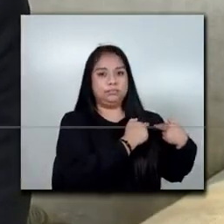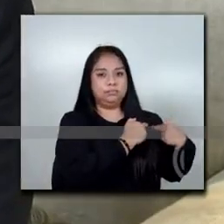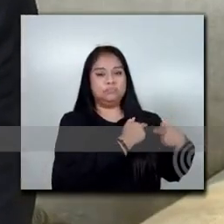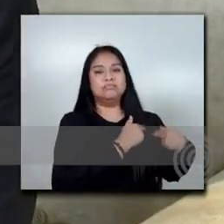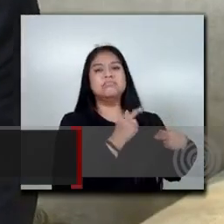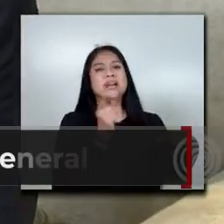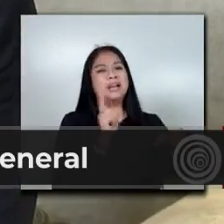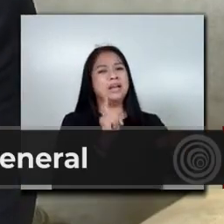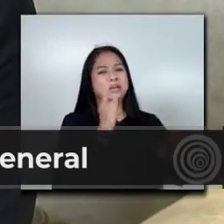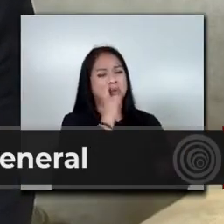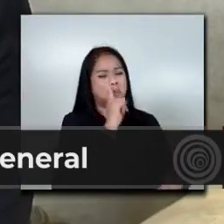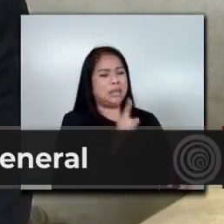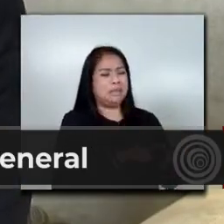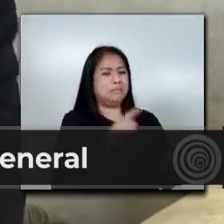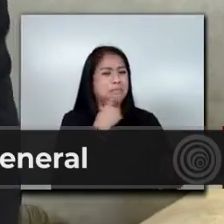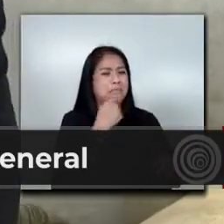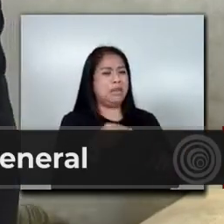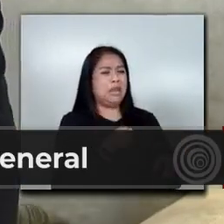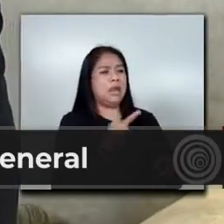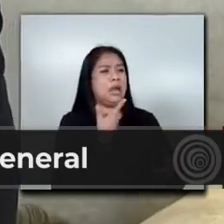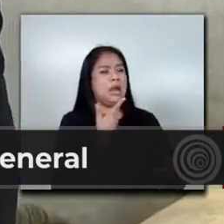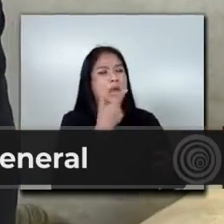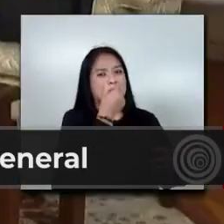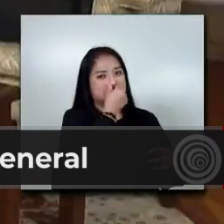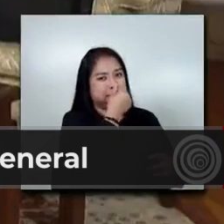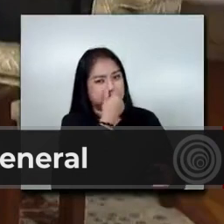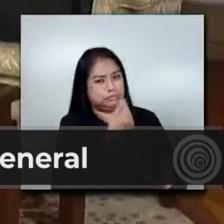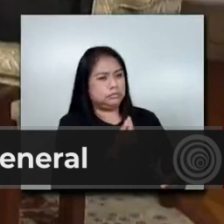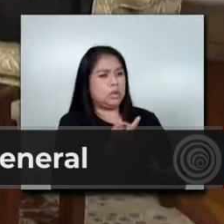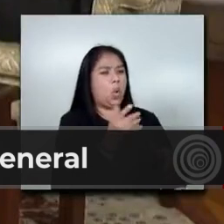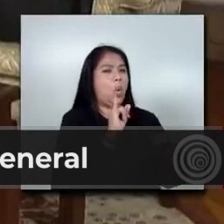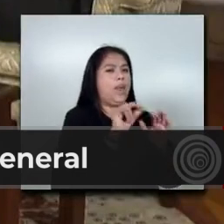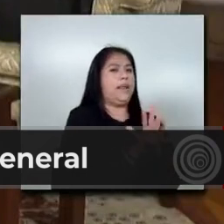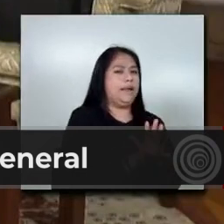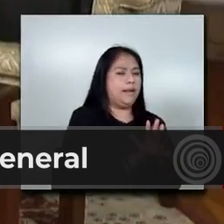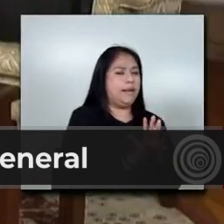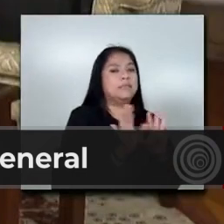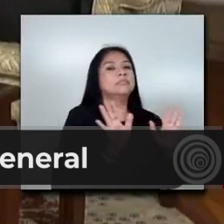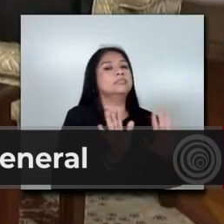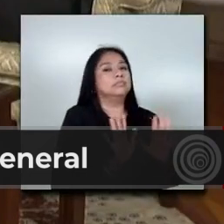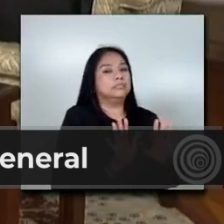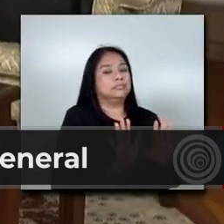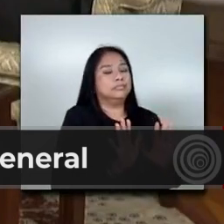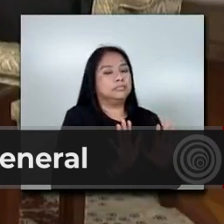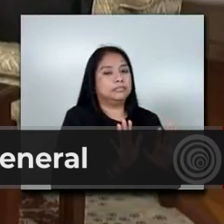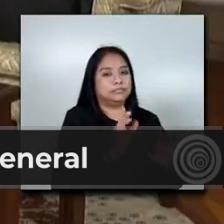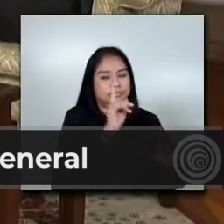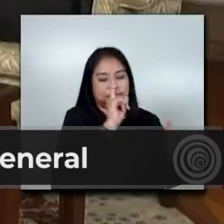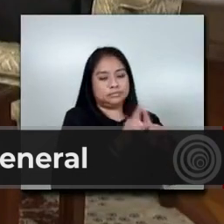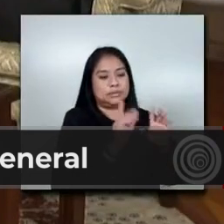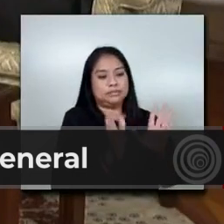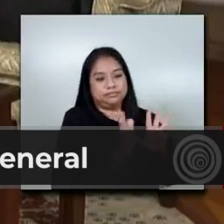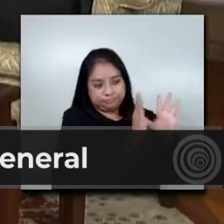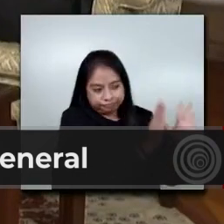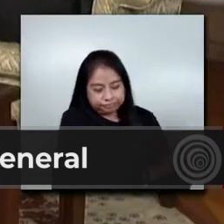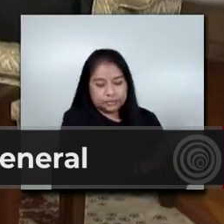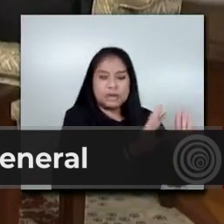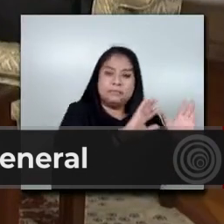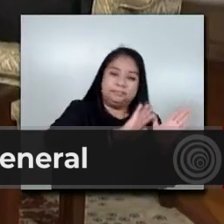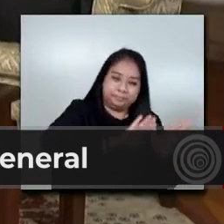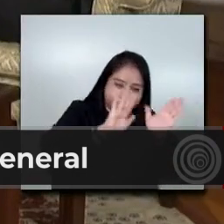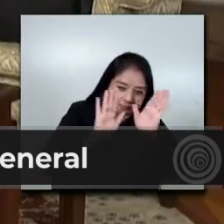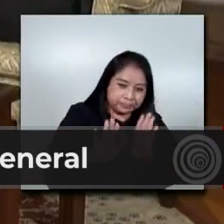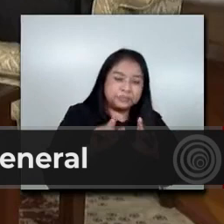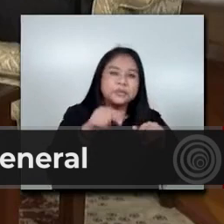caigan en actuaciones arbitrarias o discrecionales. Eso por un lado. Por otro lado, es